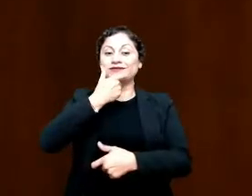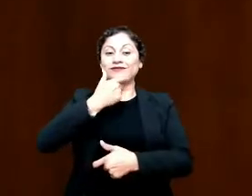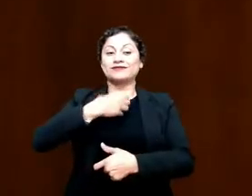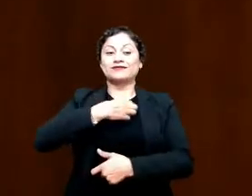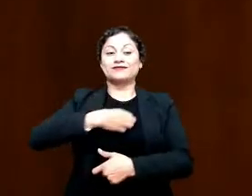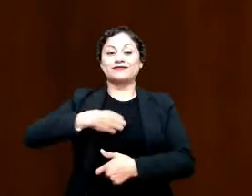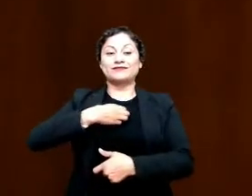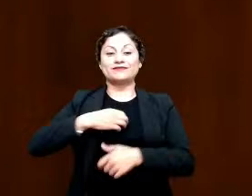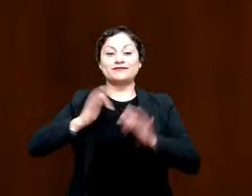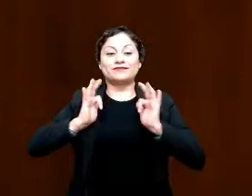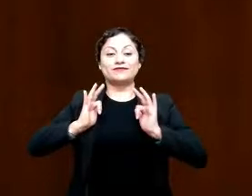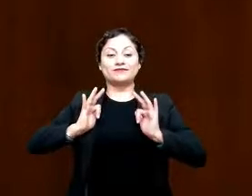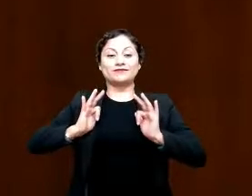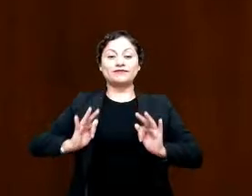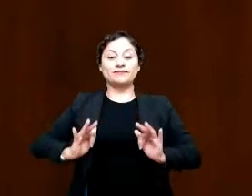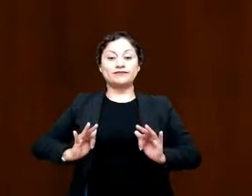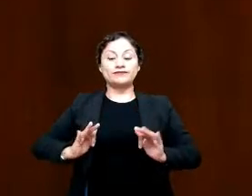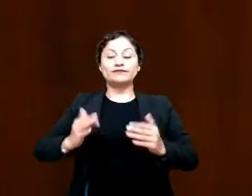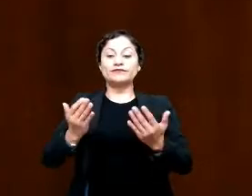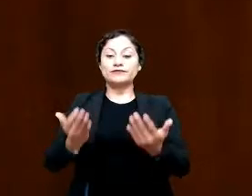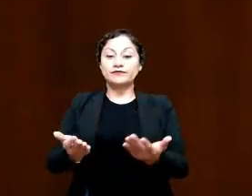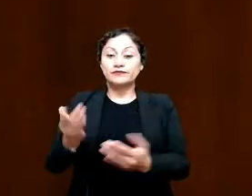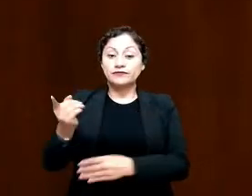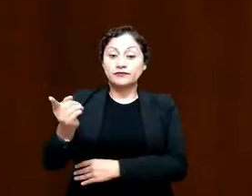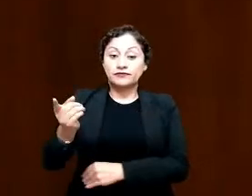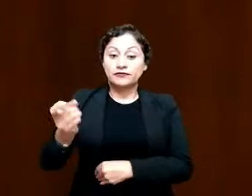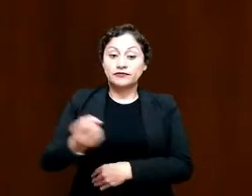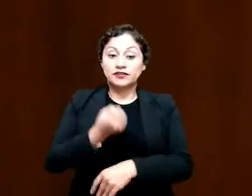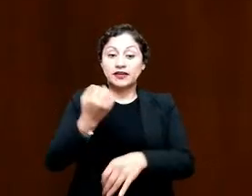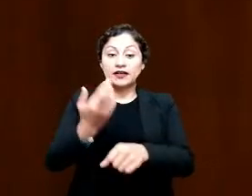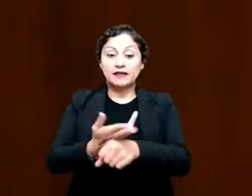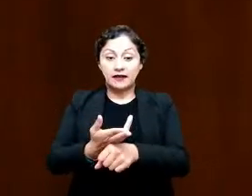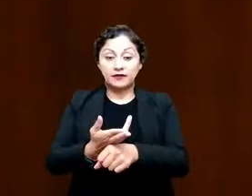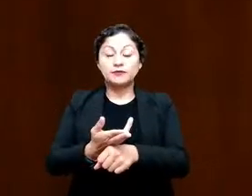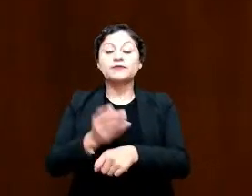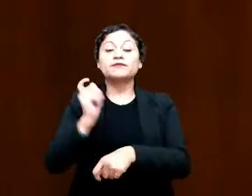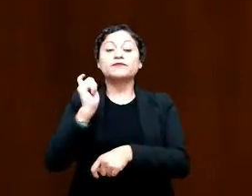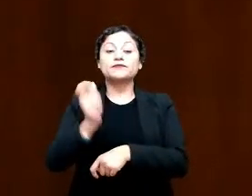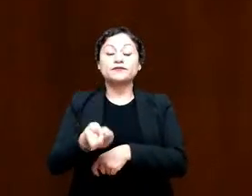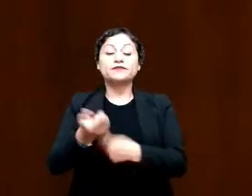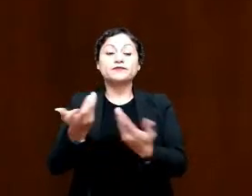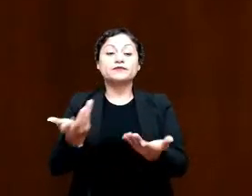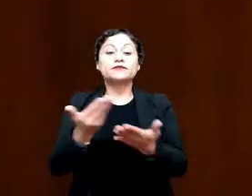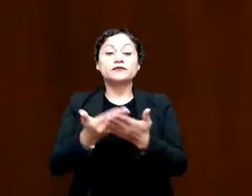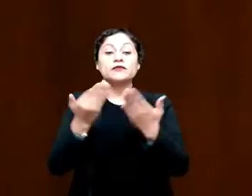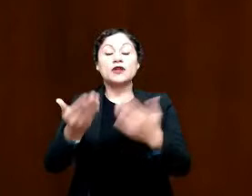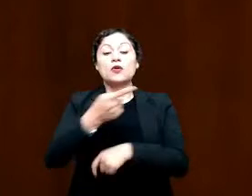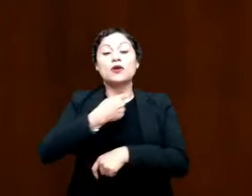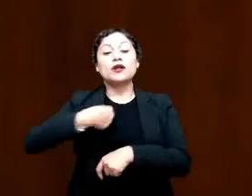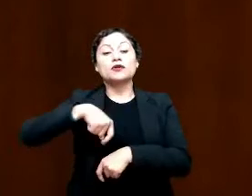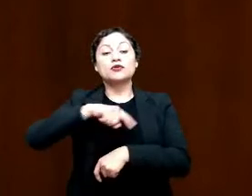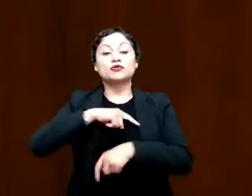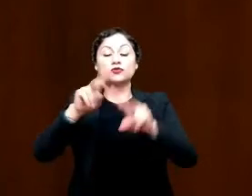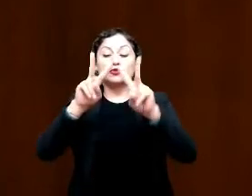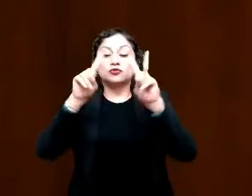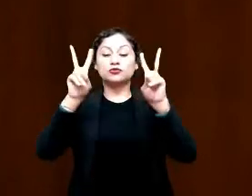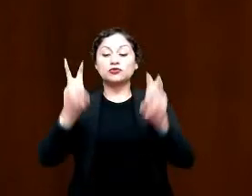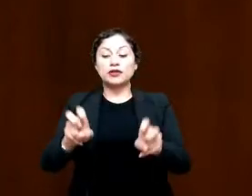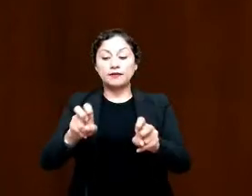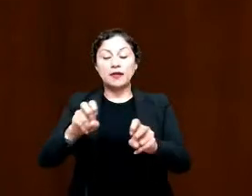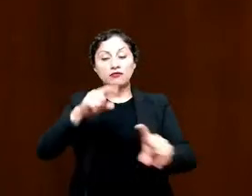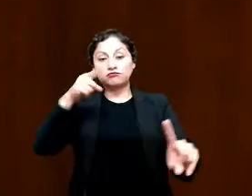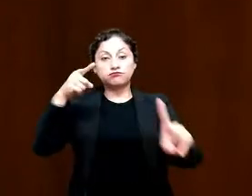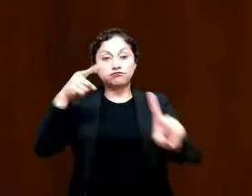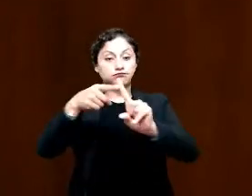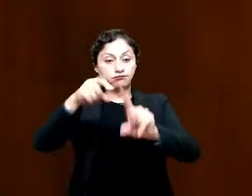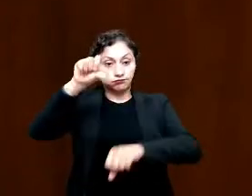cómodos? Señor secretario, el tema que nos trae y nos combina hoy a que estemos aquí